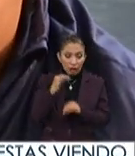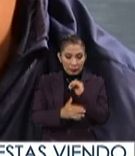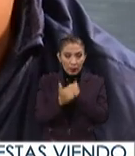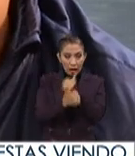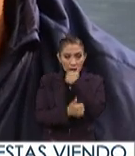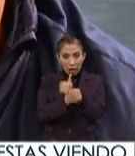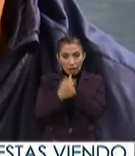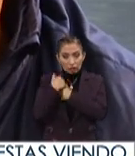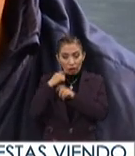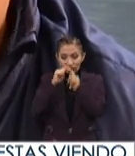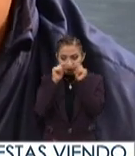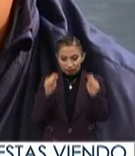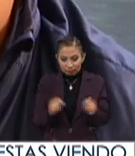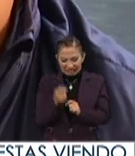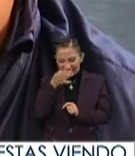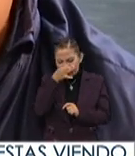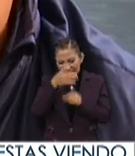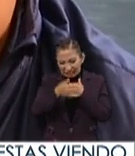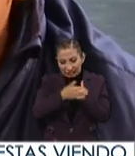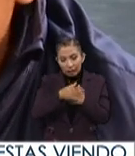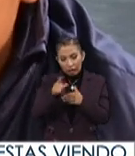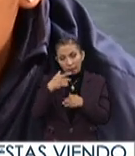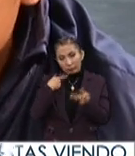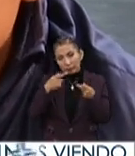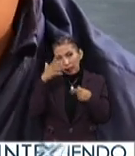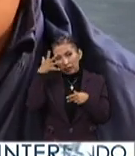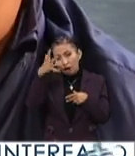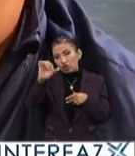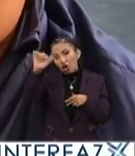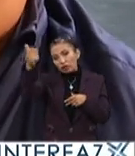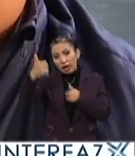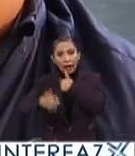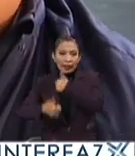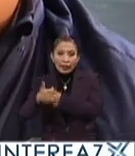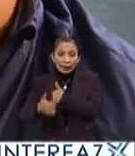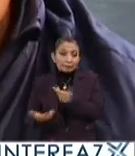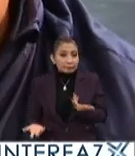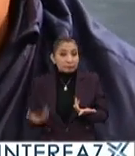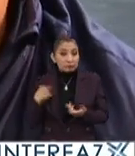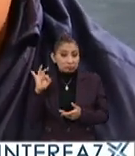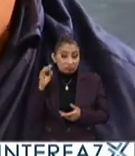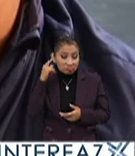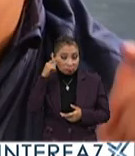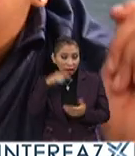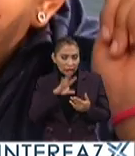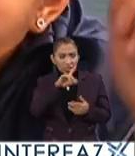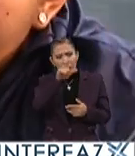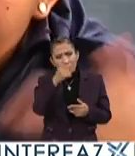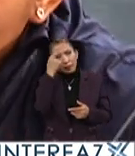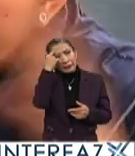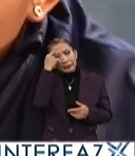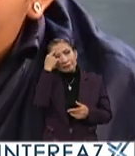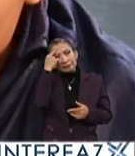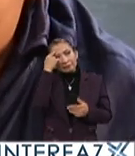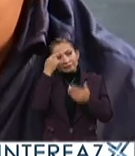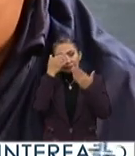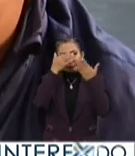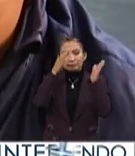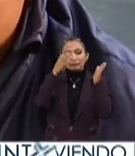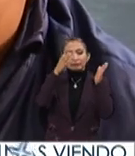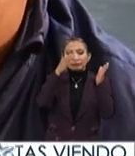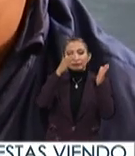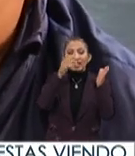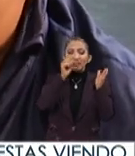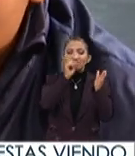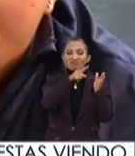de terminar mi carrera, estoy titulándome y tengo planes de iniciar otra. Entonces, sí considero, o sea, después como que se me abrieron los ojos